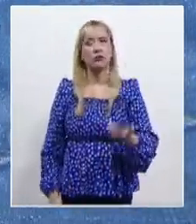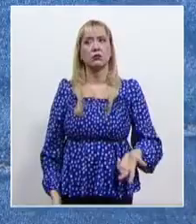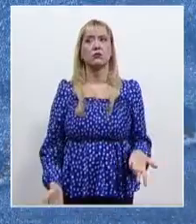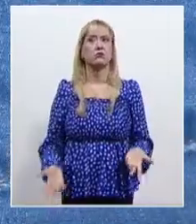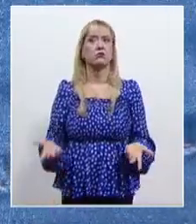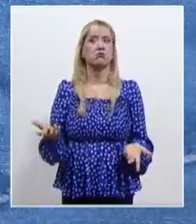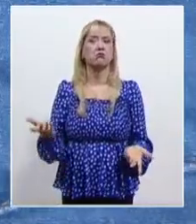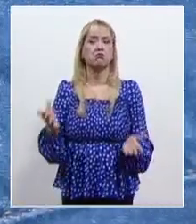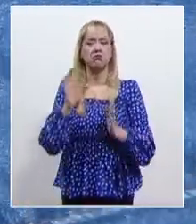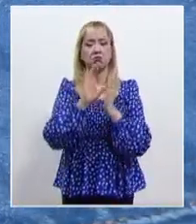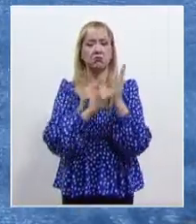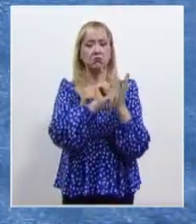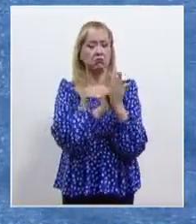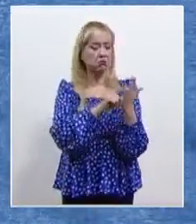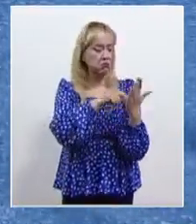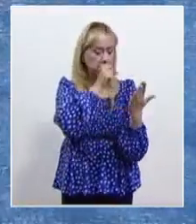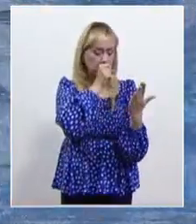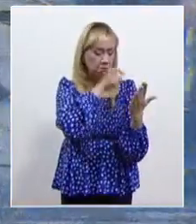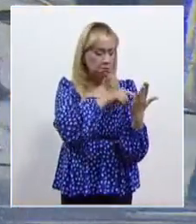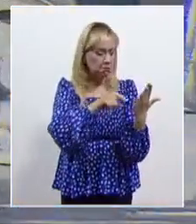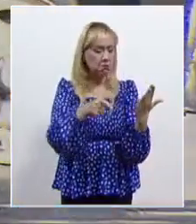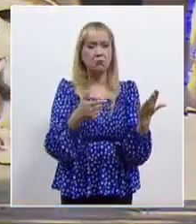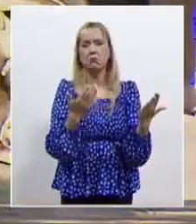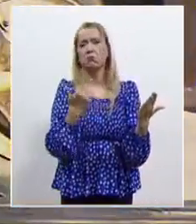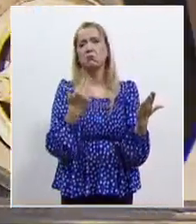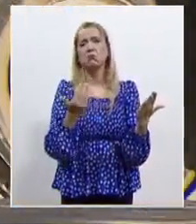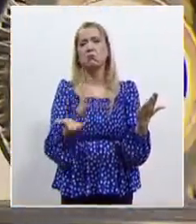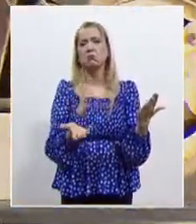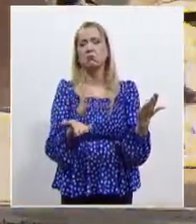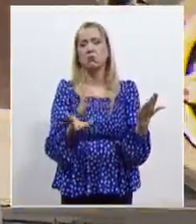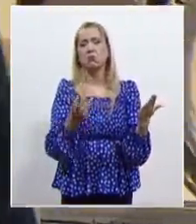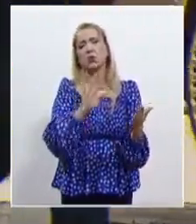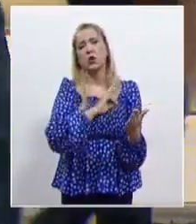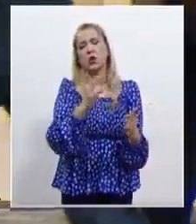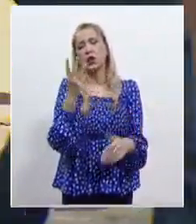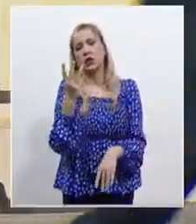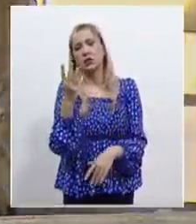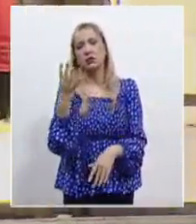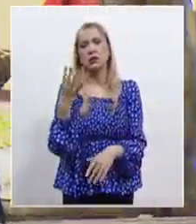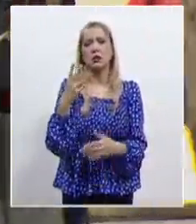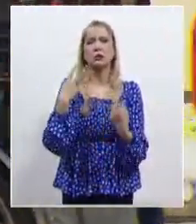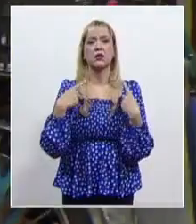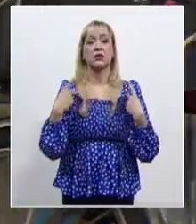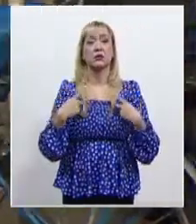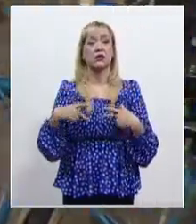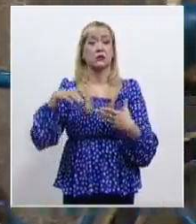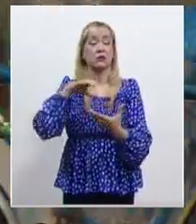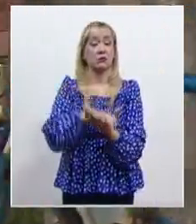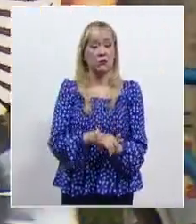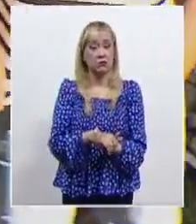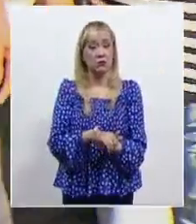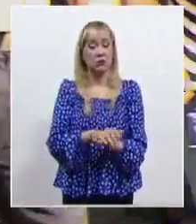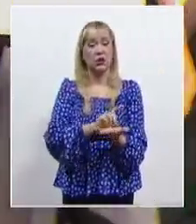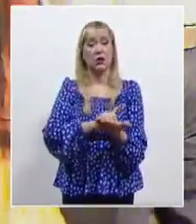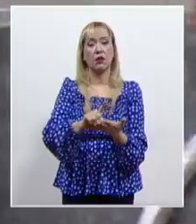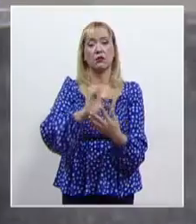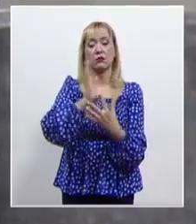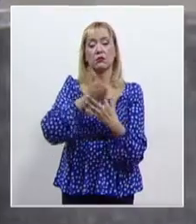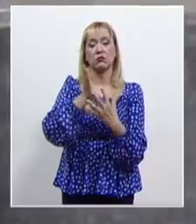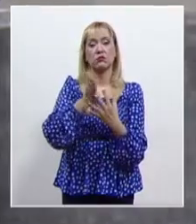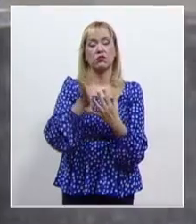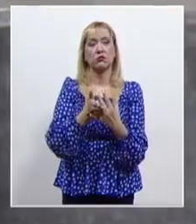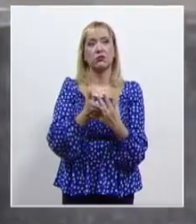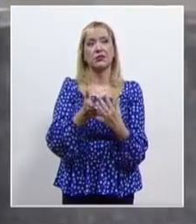índole constitucional para no reconocer la unión entre más de 2 personas ni para reconocer los derechos que les corresponden, decisión que